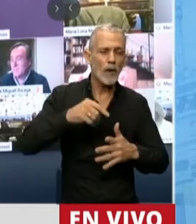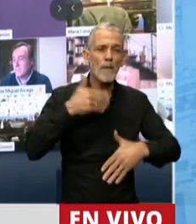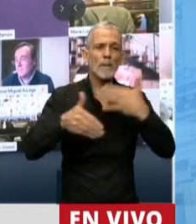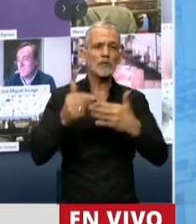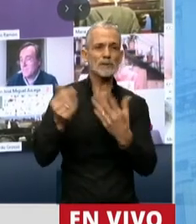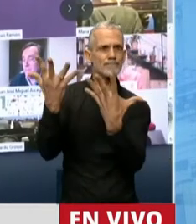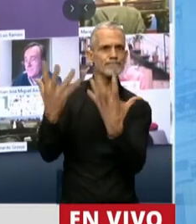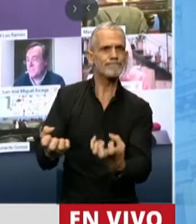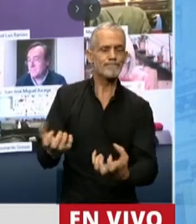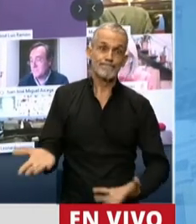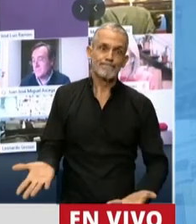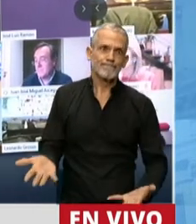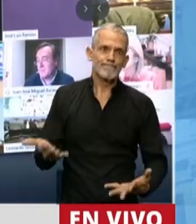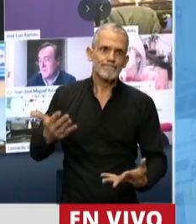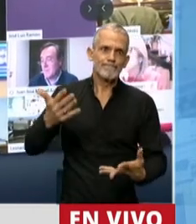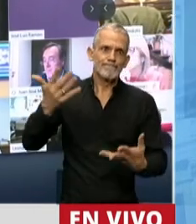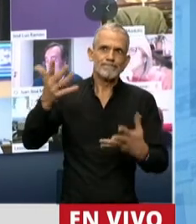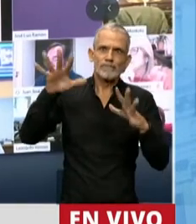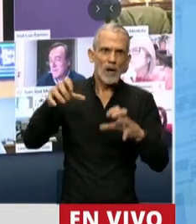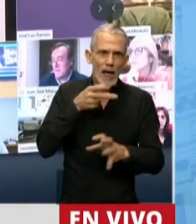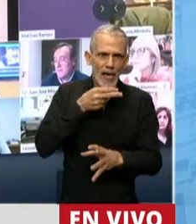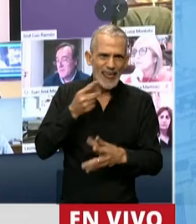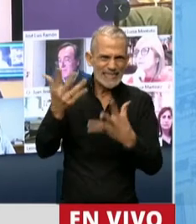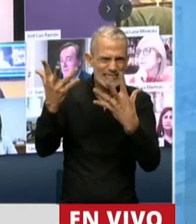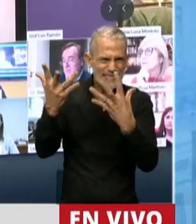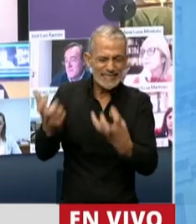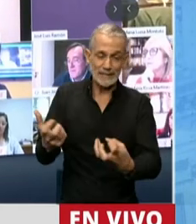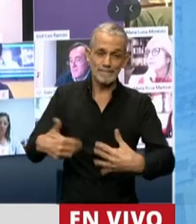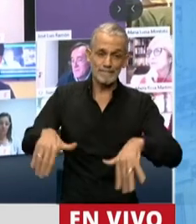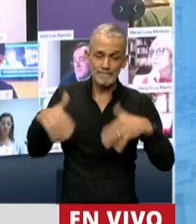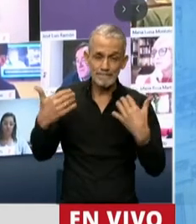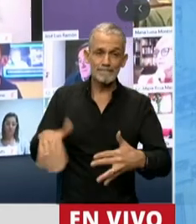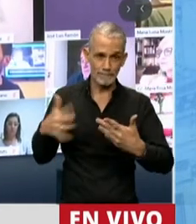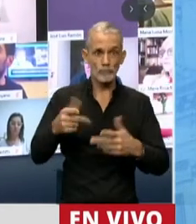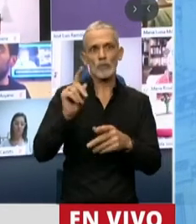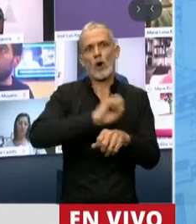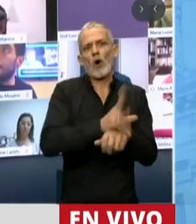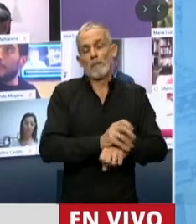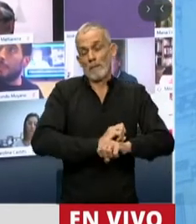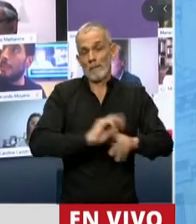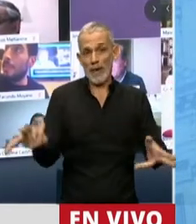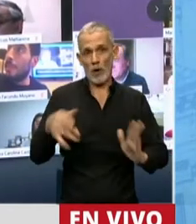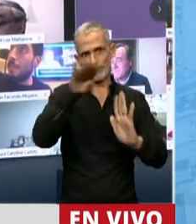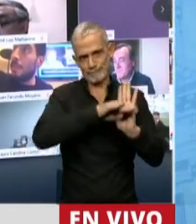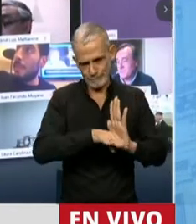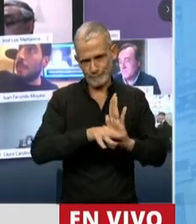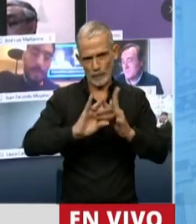de sequía, que realmente impactó en el sector, obviamente con la pandemia, que con los